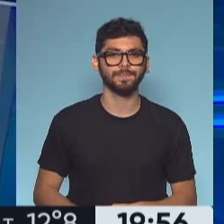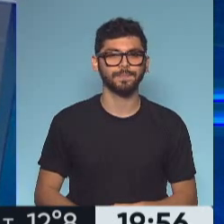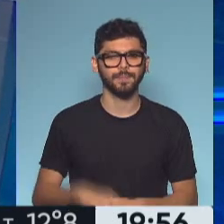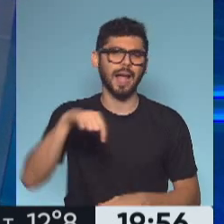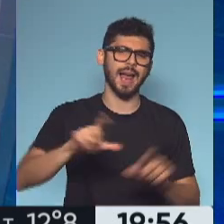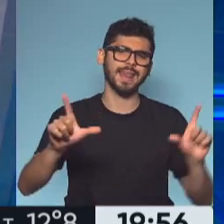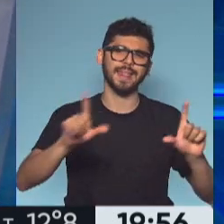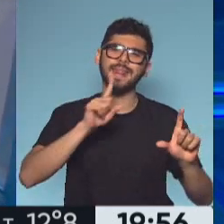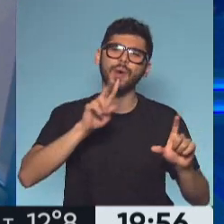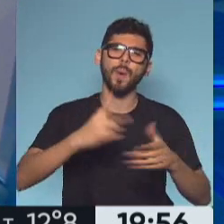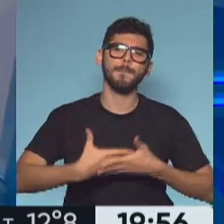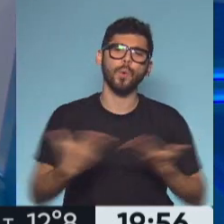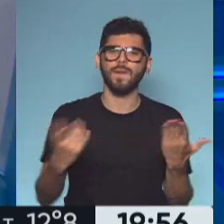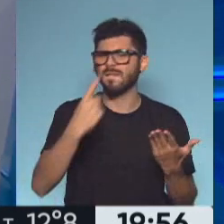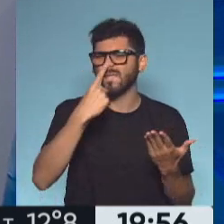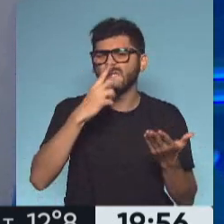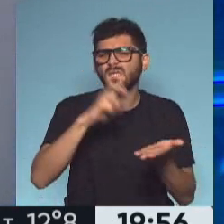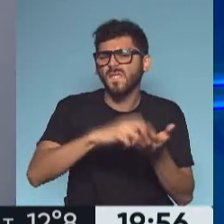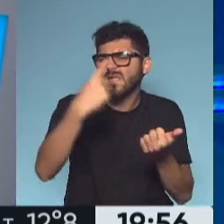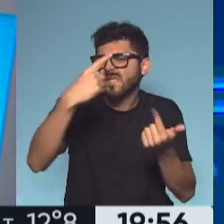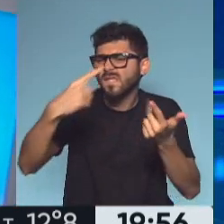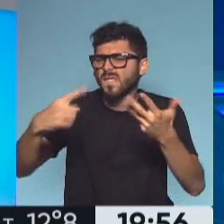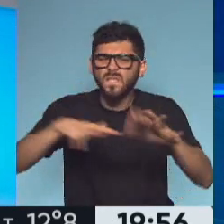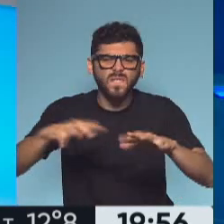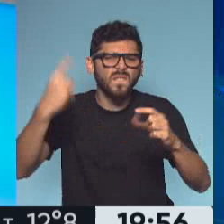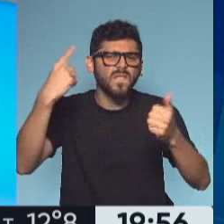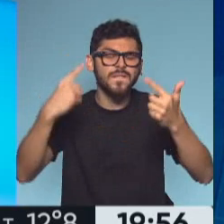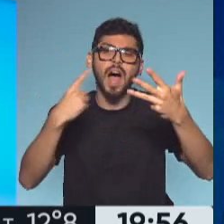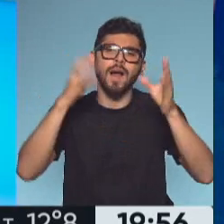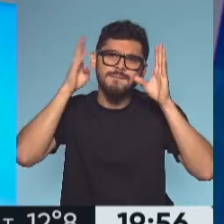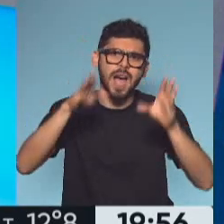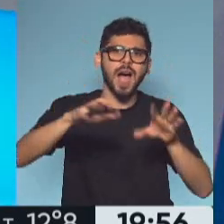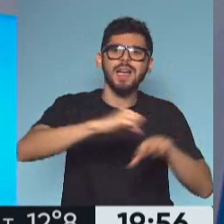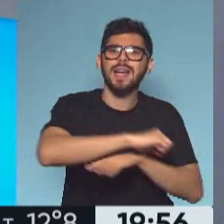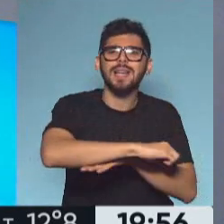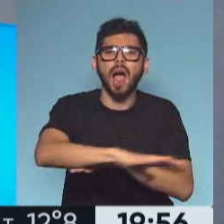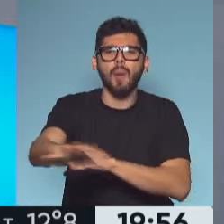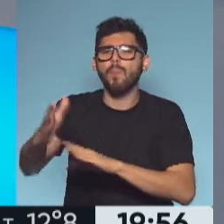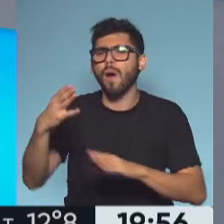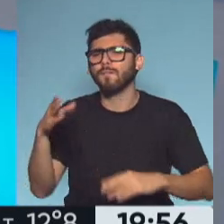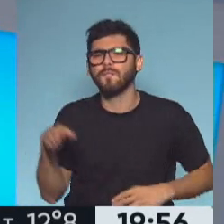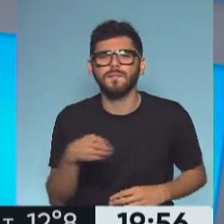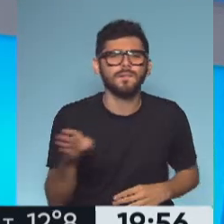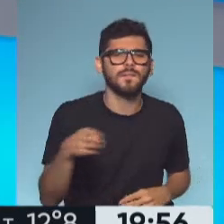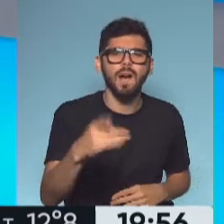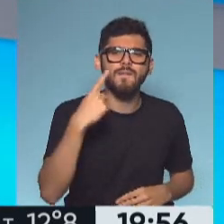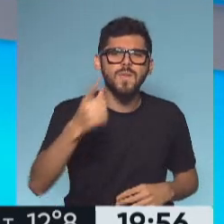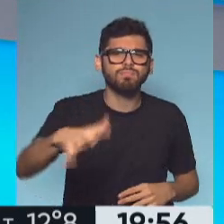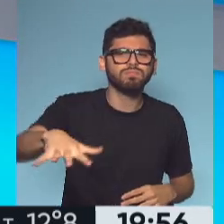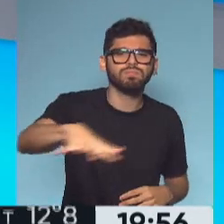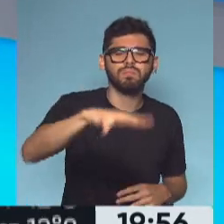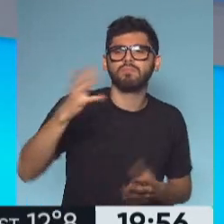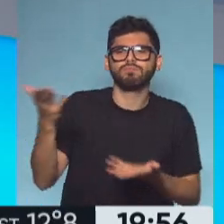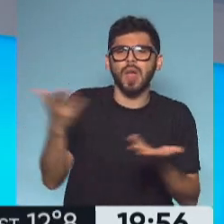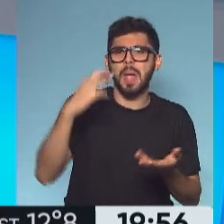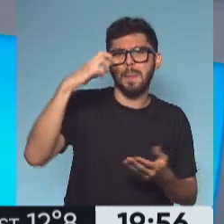En Televisión Pública Noticias nos interesan todos los rubros, todas las actividades. Momento de conocer el campo, de caminarlo, de conocer la coyuntura de parte de Pedro